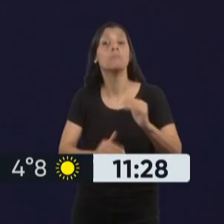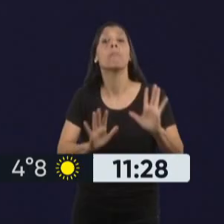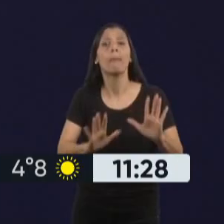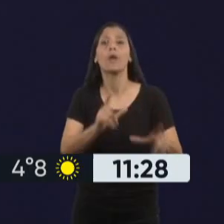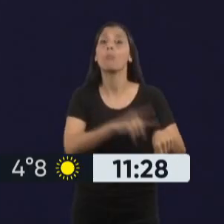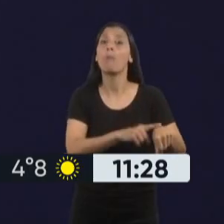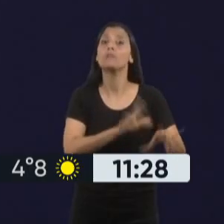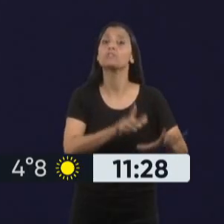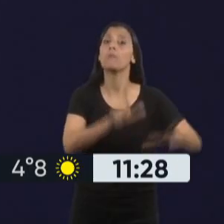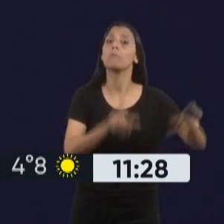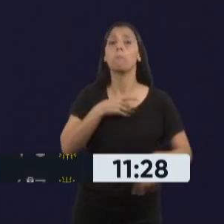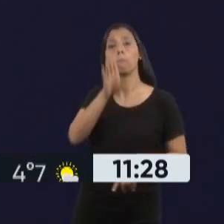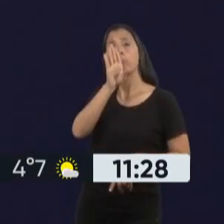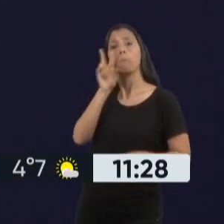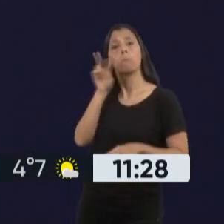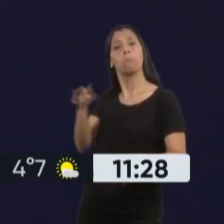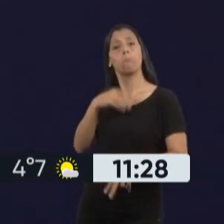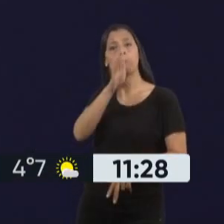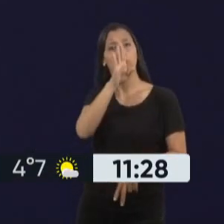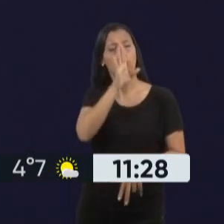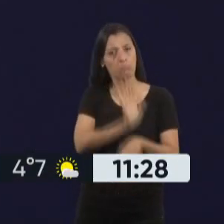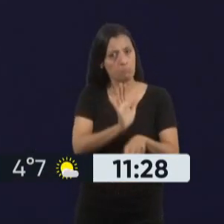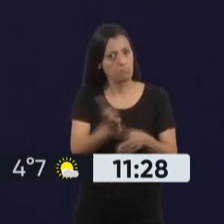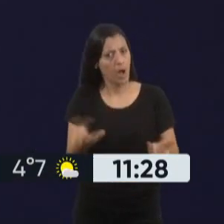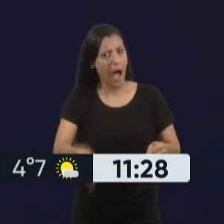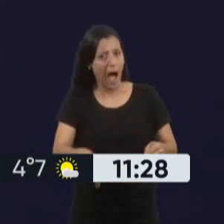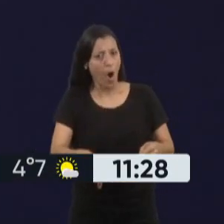¿no? O al menos los que hoy